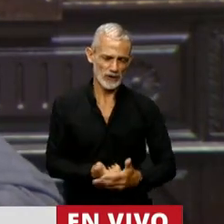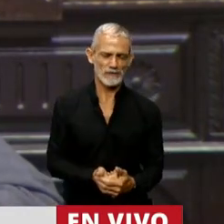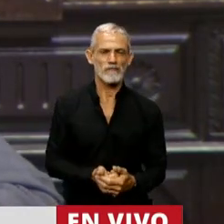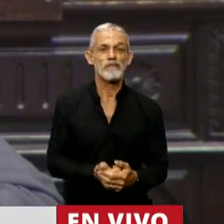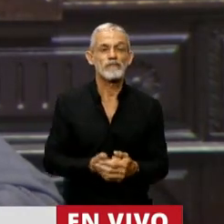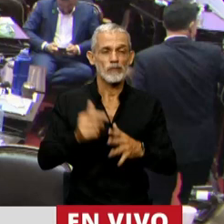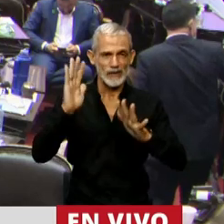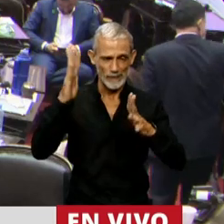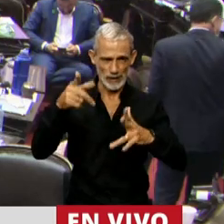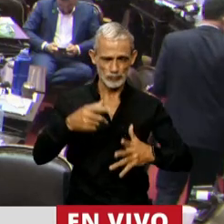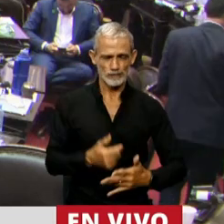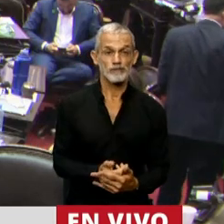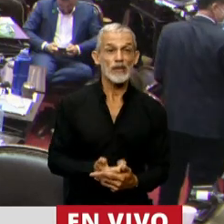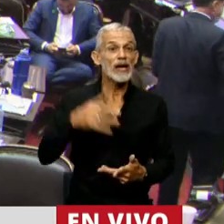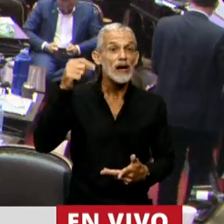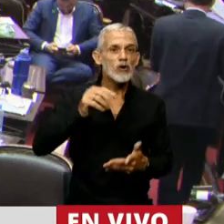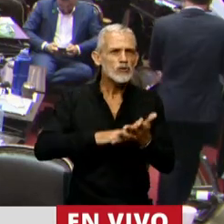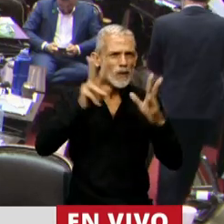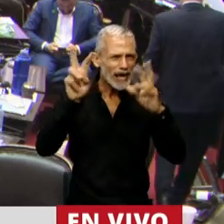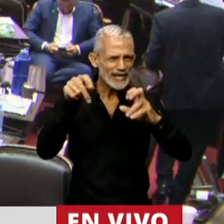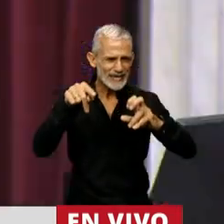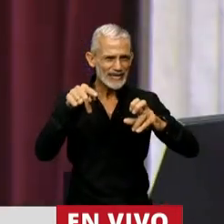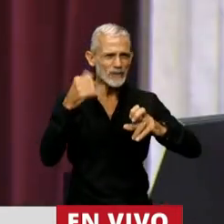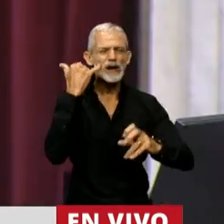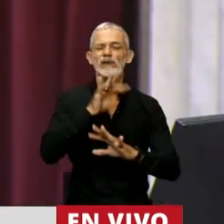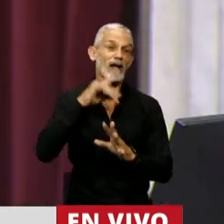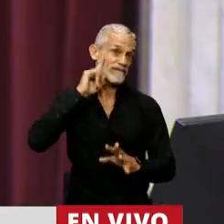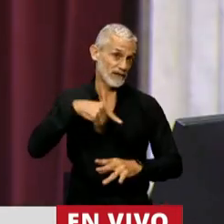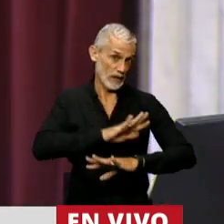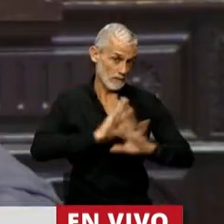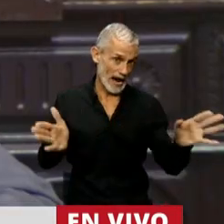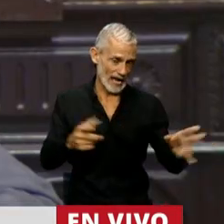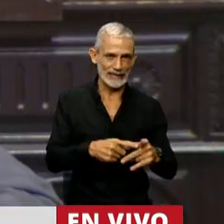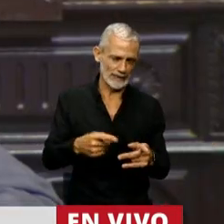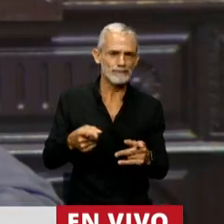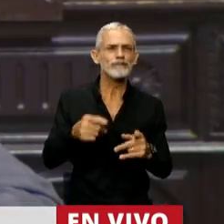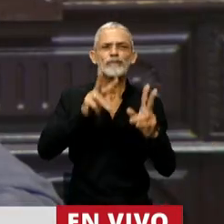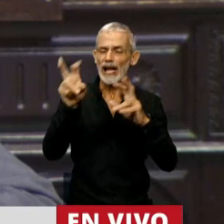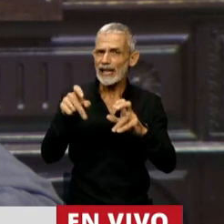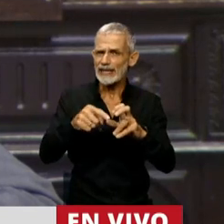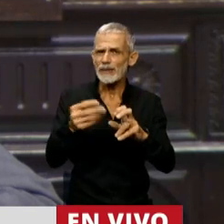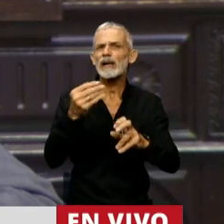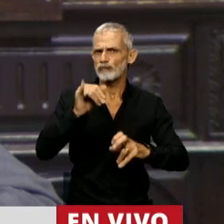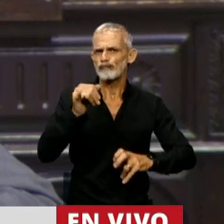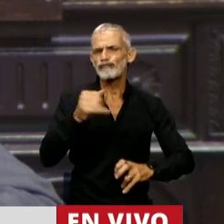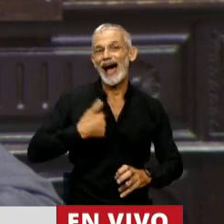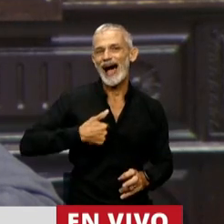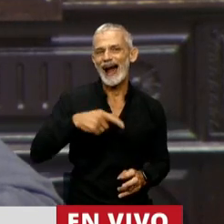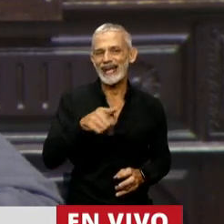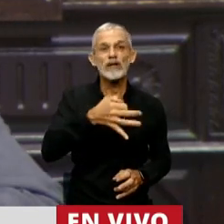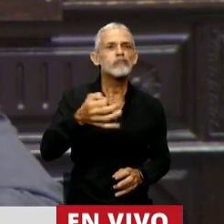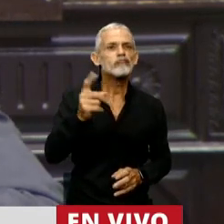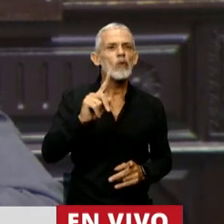Lo que quiero decir, presidente, respecto a este tema, para salir del ridículo, es que efectivamente en la Argentina, lo